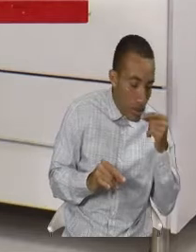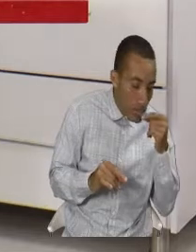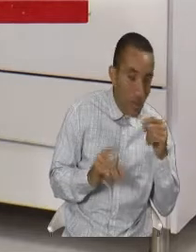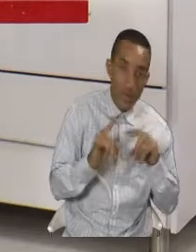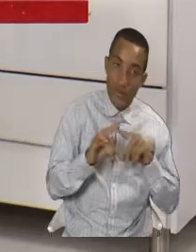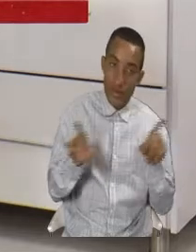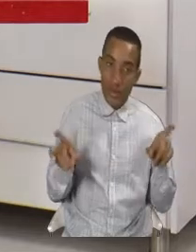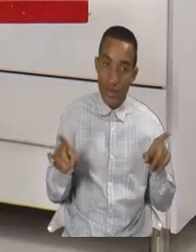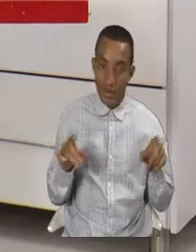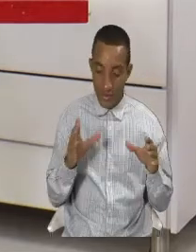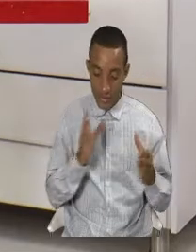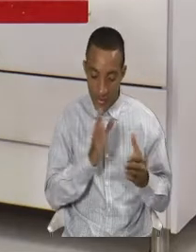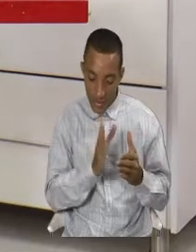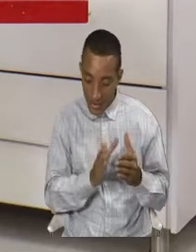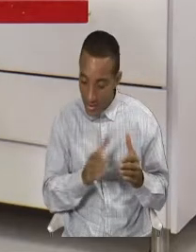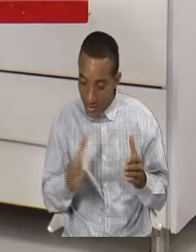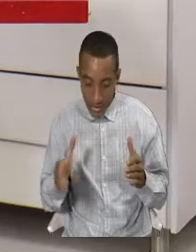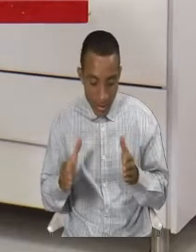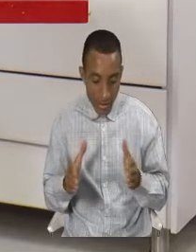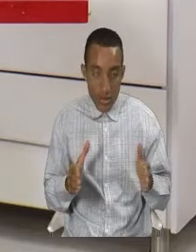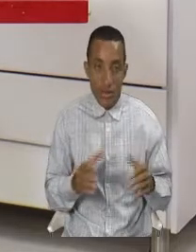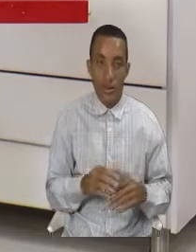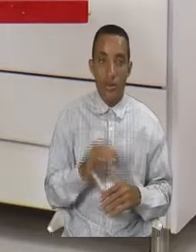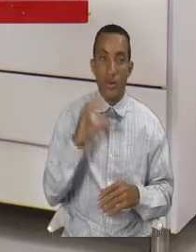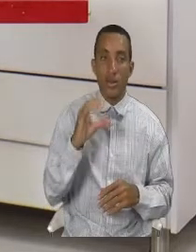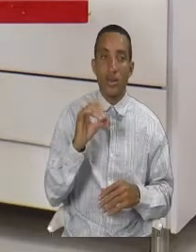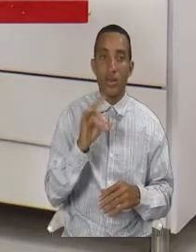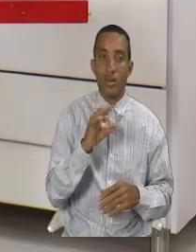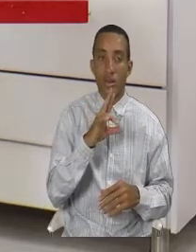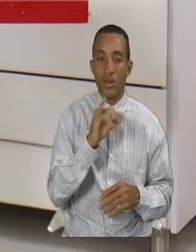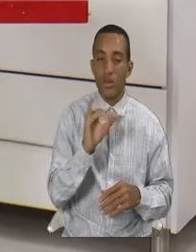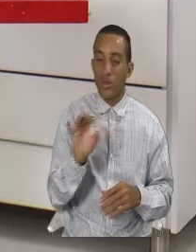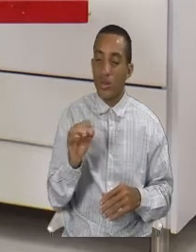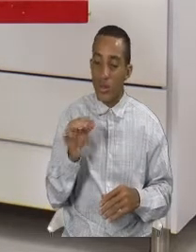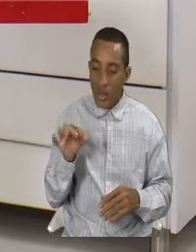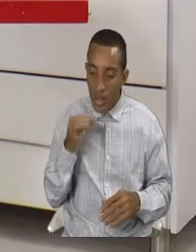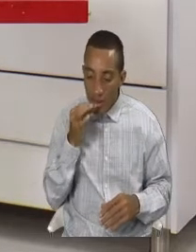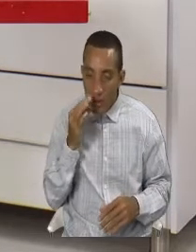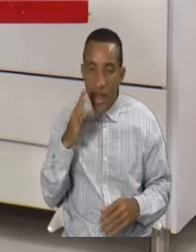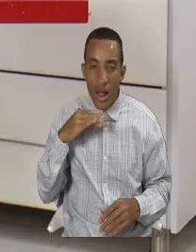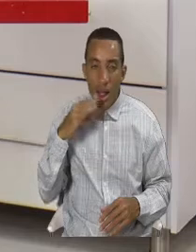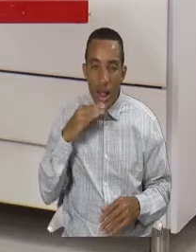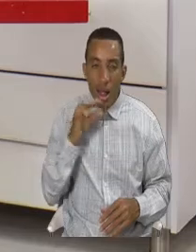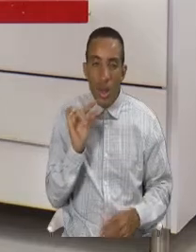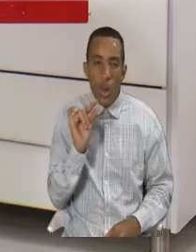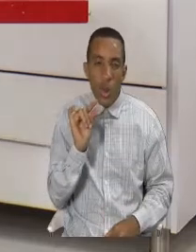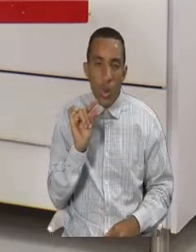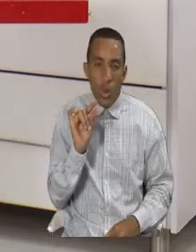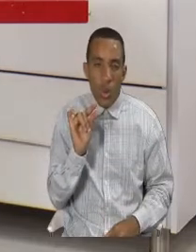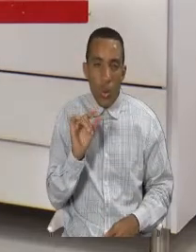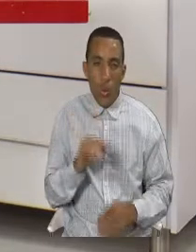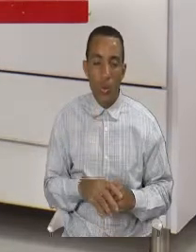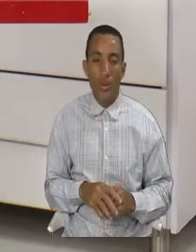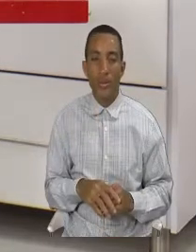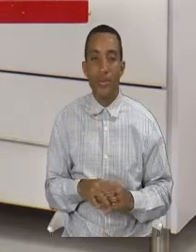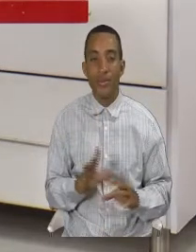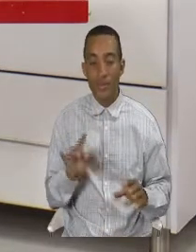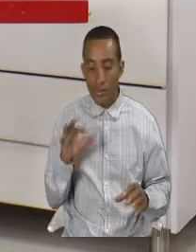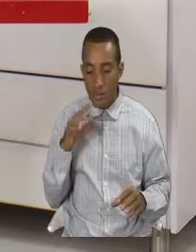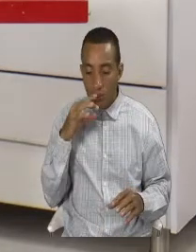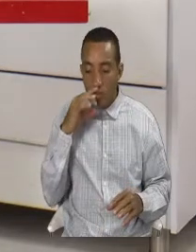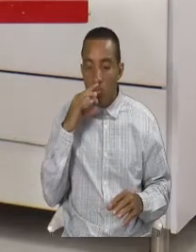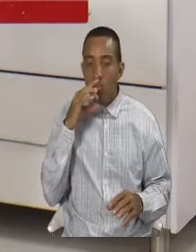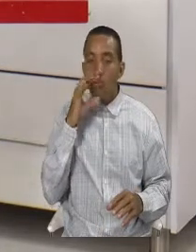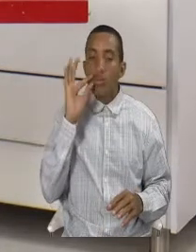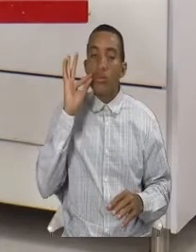El curry es un poquito picante. no mucho. Da un aroma muy rico y un